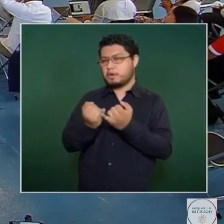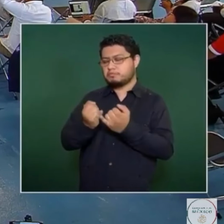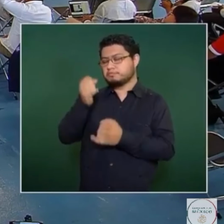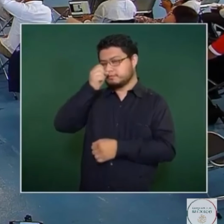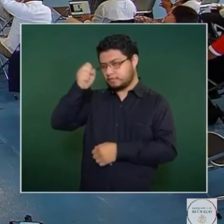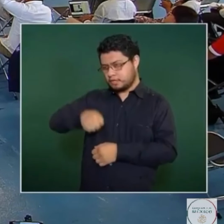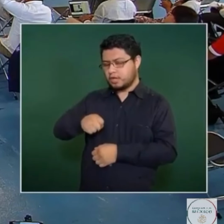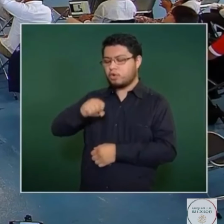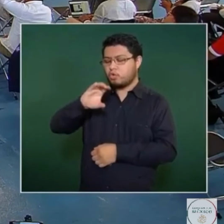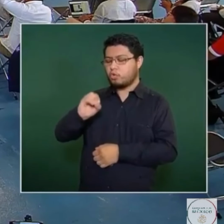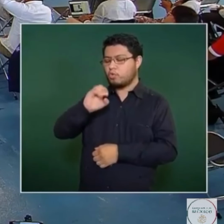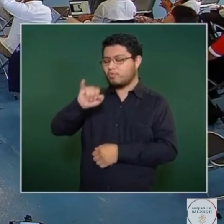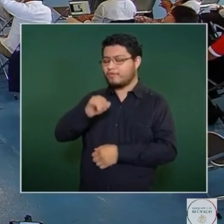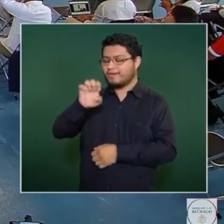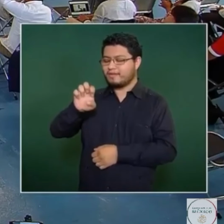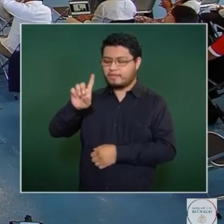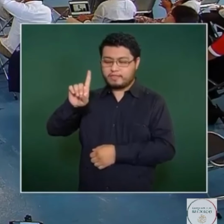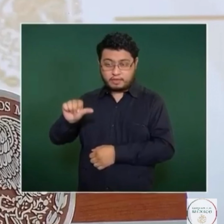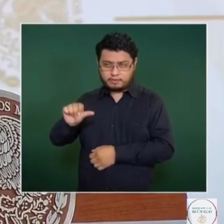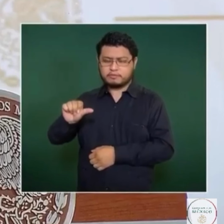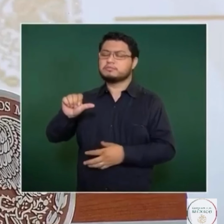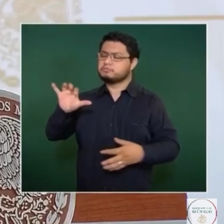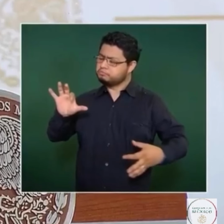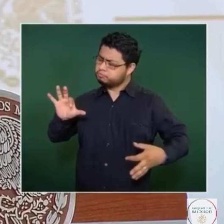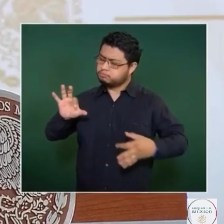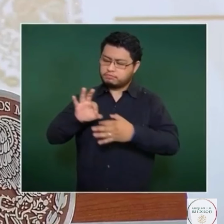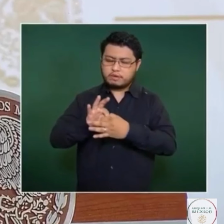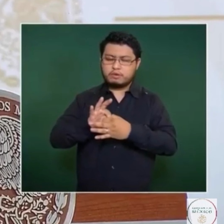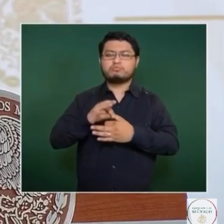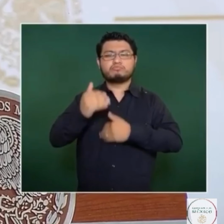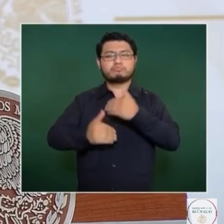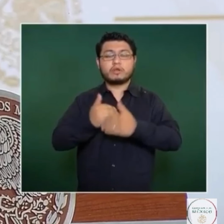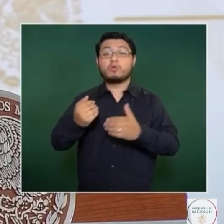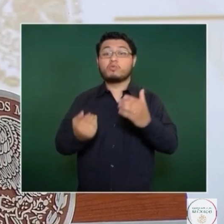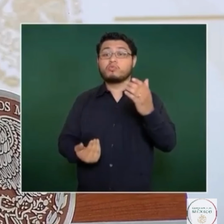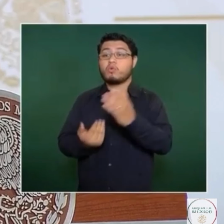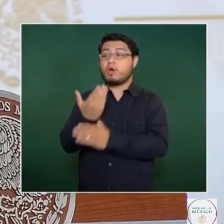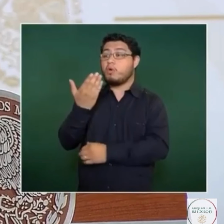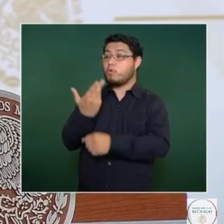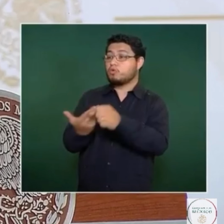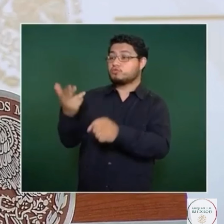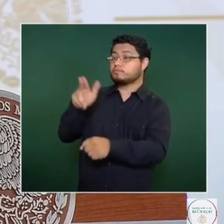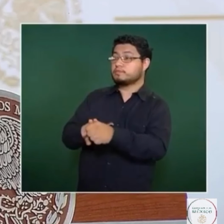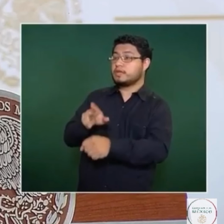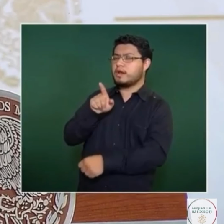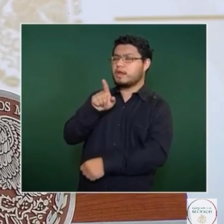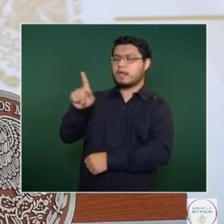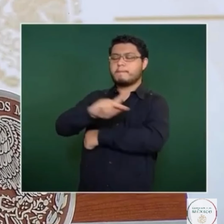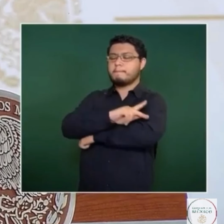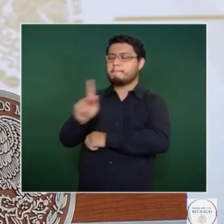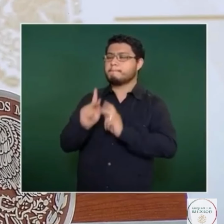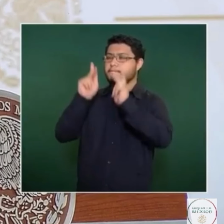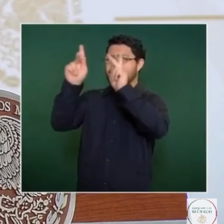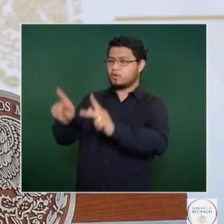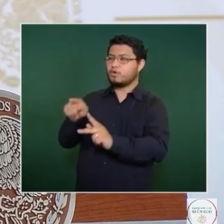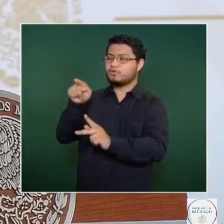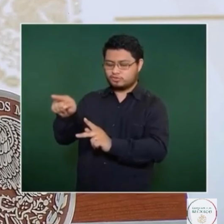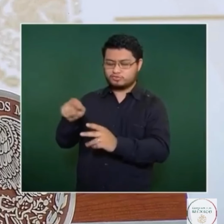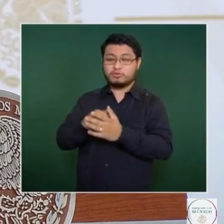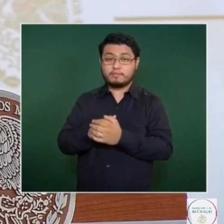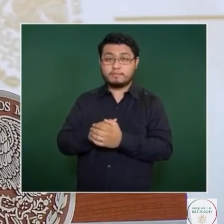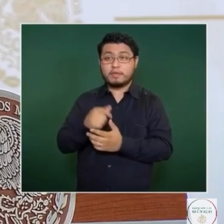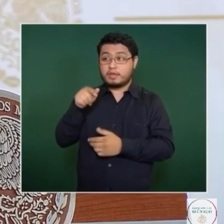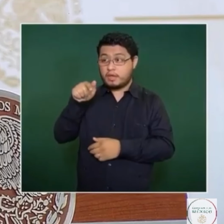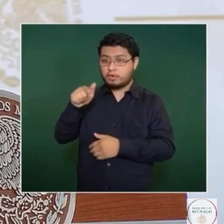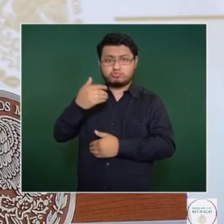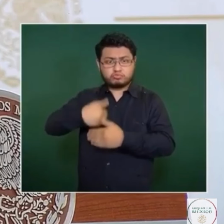porque estamos trabajando de manera conjunta en la construcción de un nuevo hospital naval en Progreso, donde con recursos federales y también